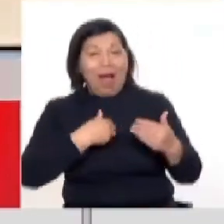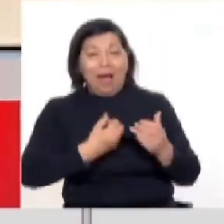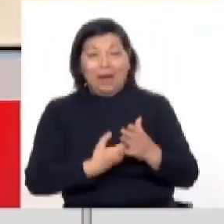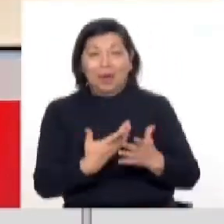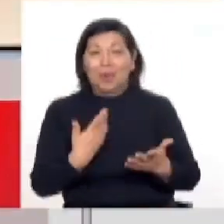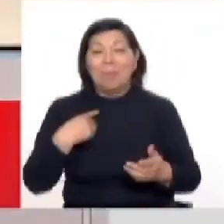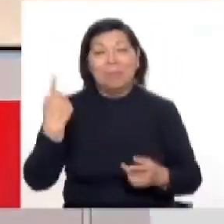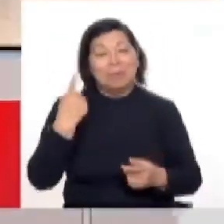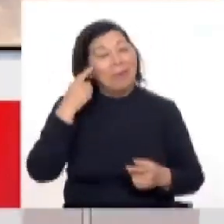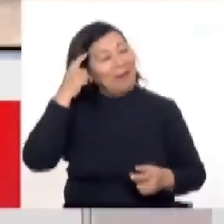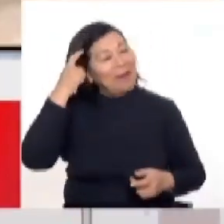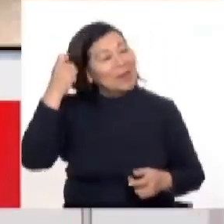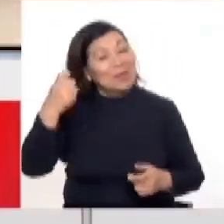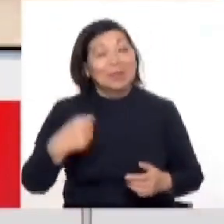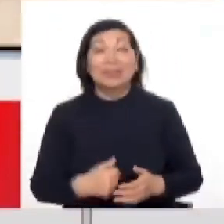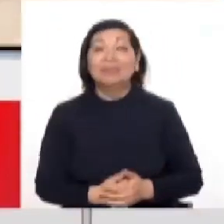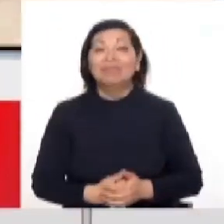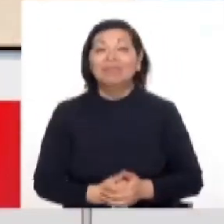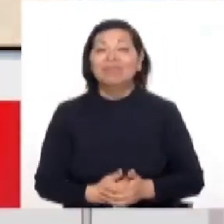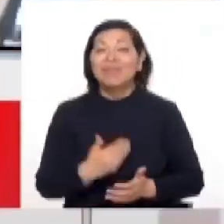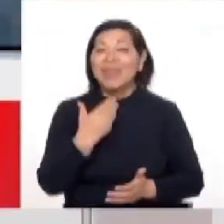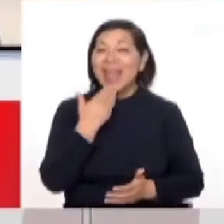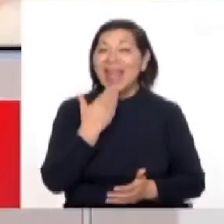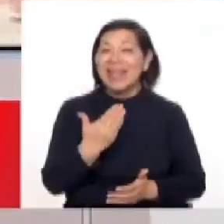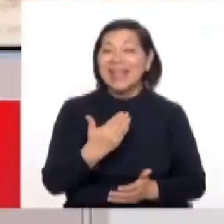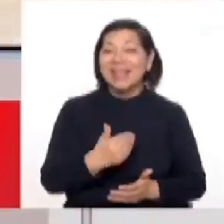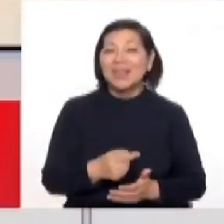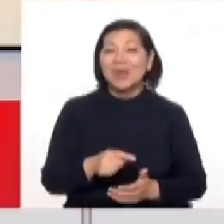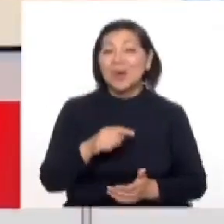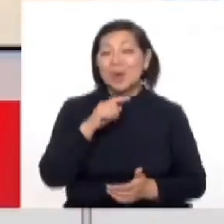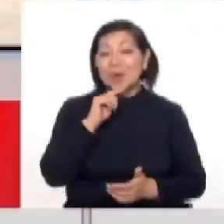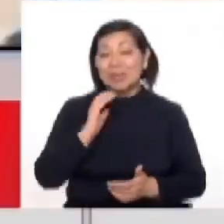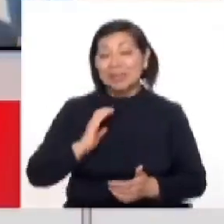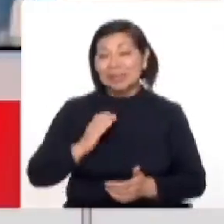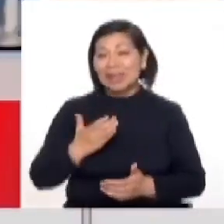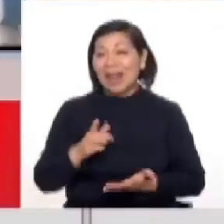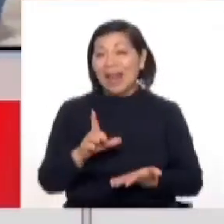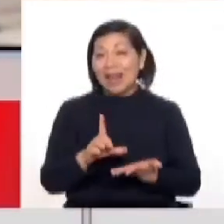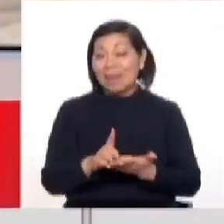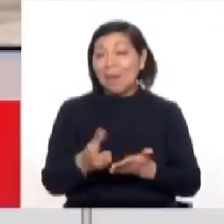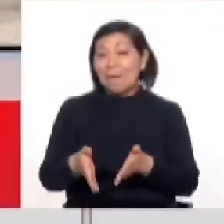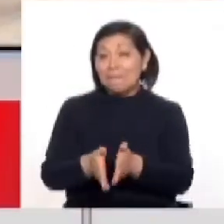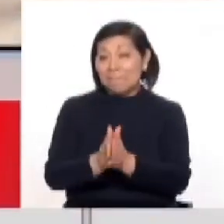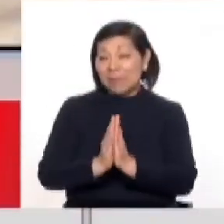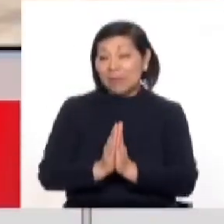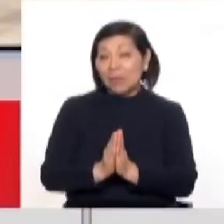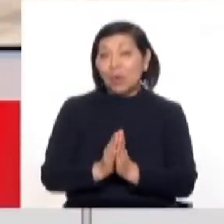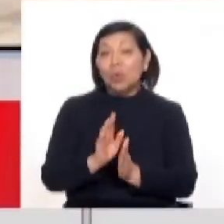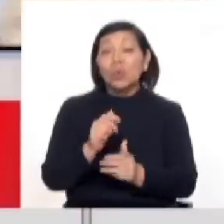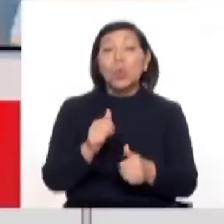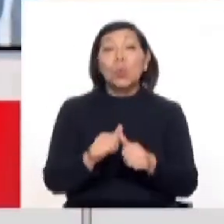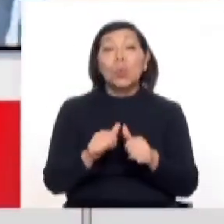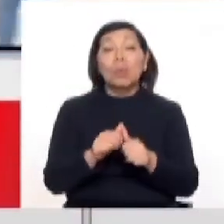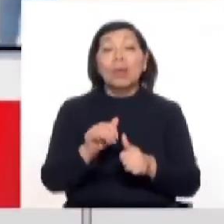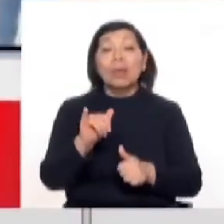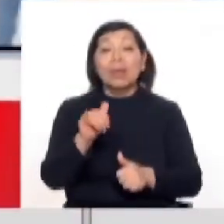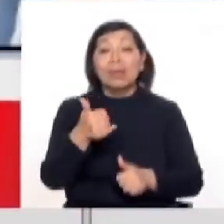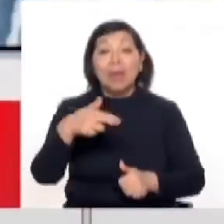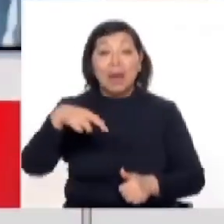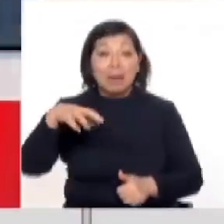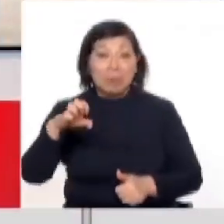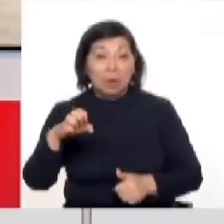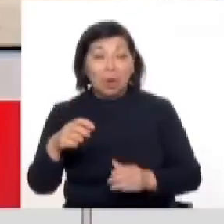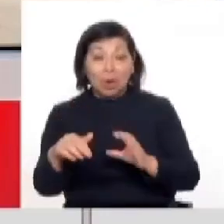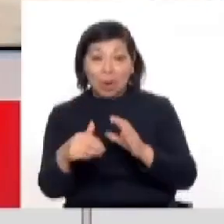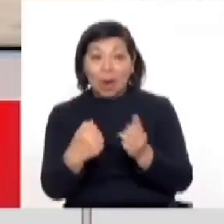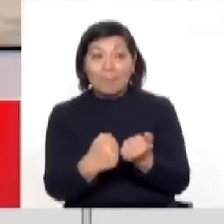poder yo cumplir mi sueño. Ok, Leonardo, muchísimas gracias. Señora Victoria, en producción en Lima nos están pidiendo que nos brinde su número de Yape para que